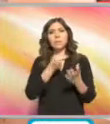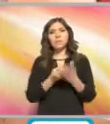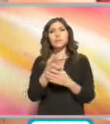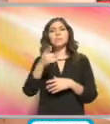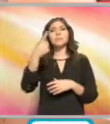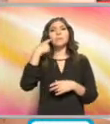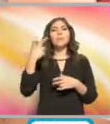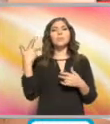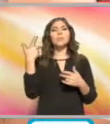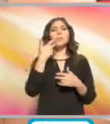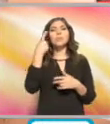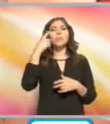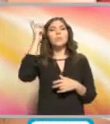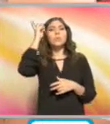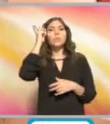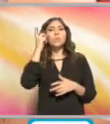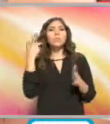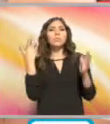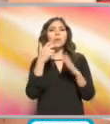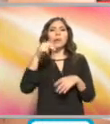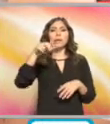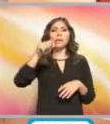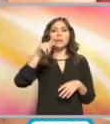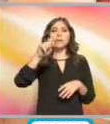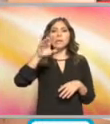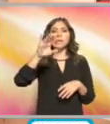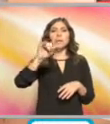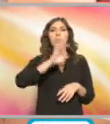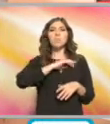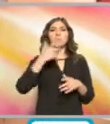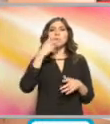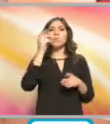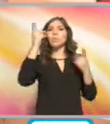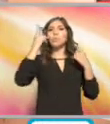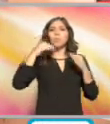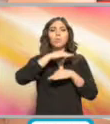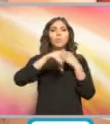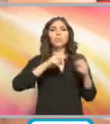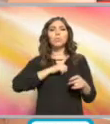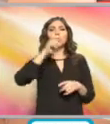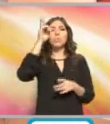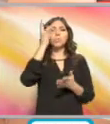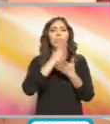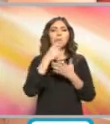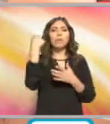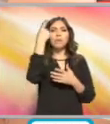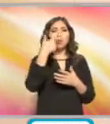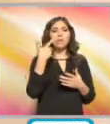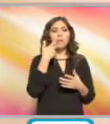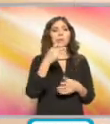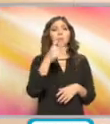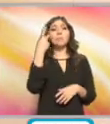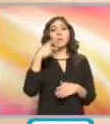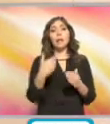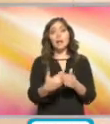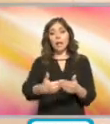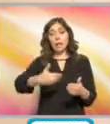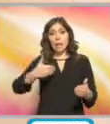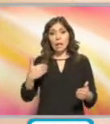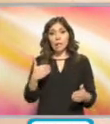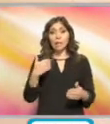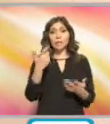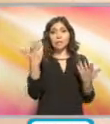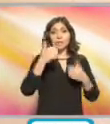la recuperación es rapidísima, en menos de una semana ya puede hacer uno sus actividades. Entonces, previo a hacer este tipo de intervención, lo importante es hacer este